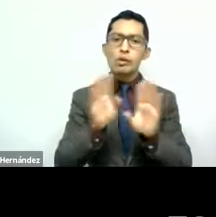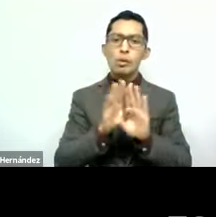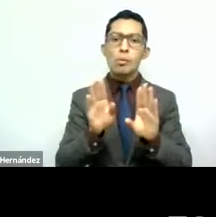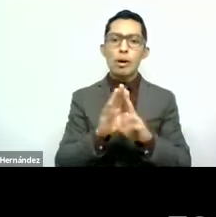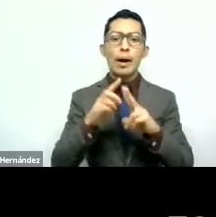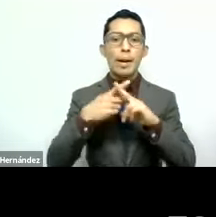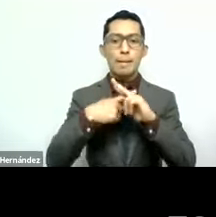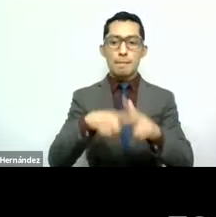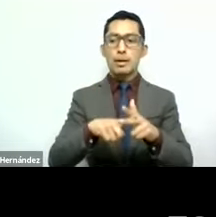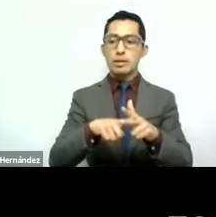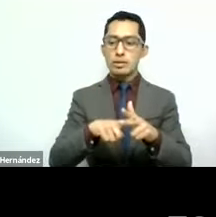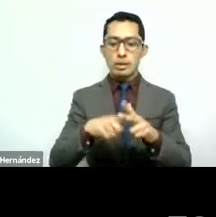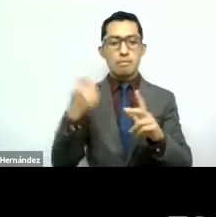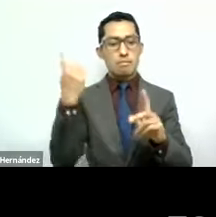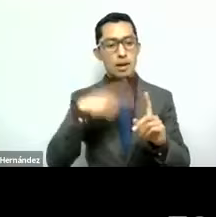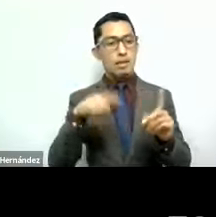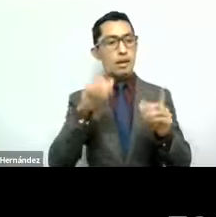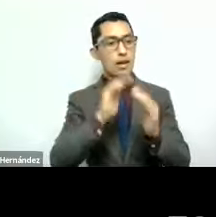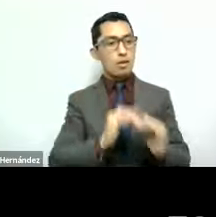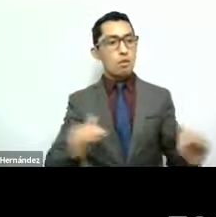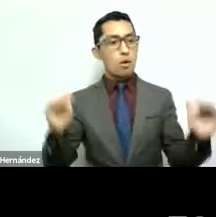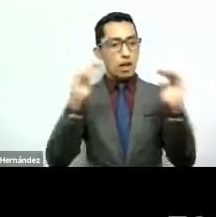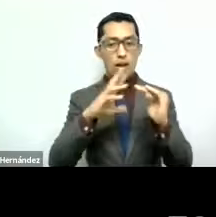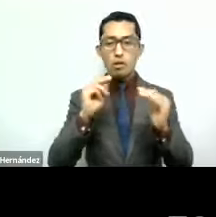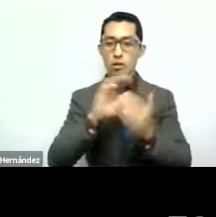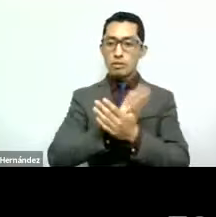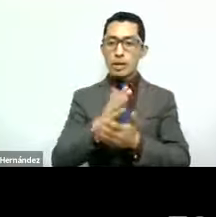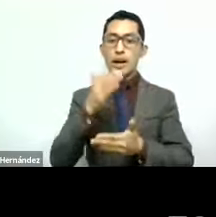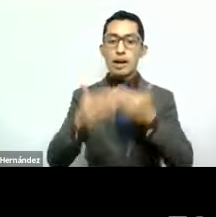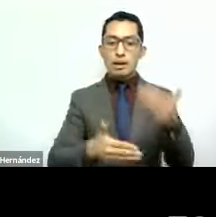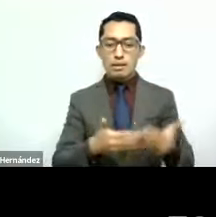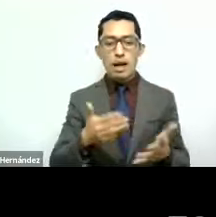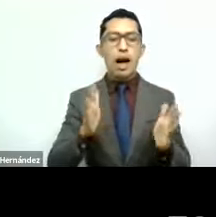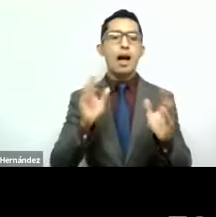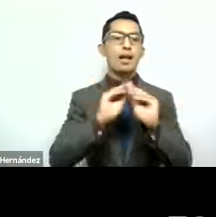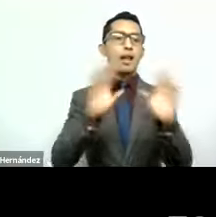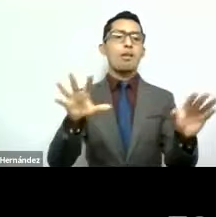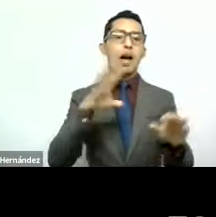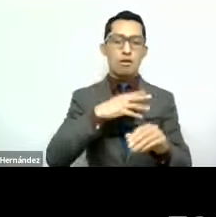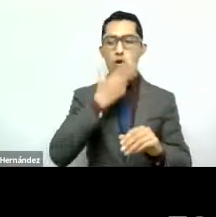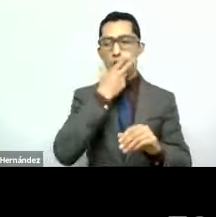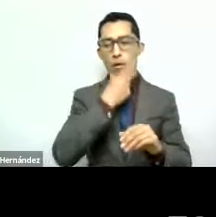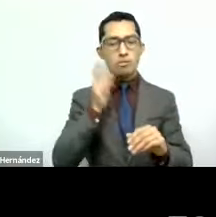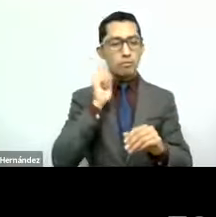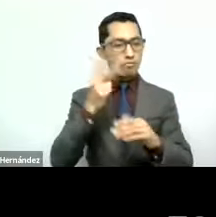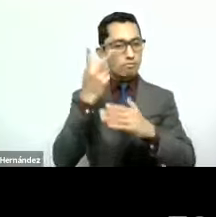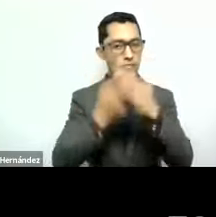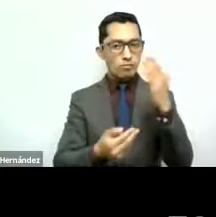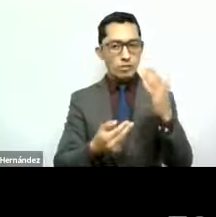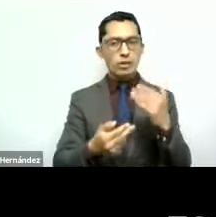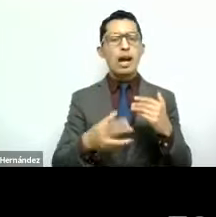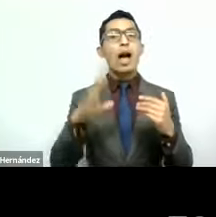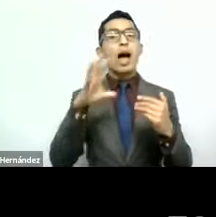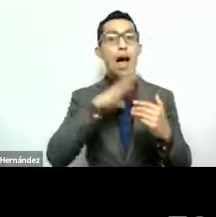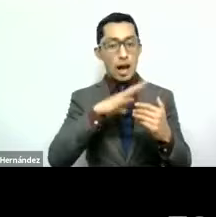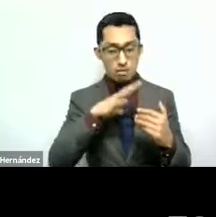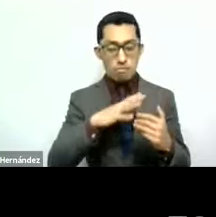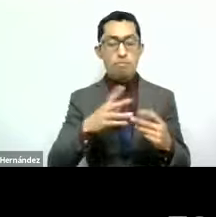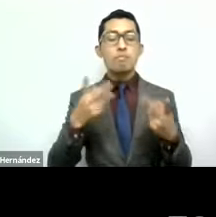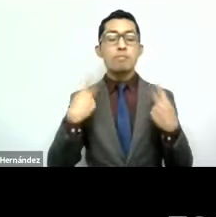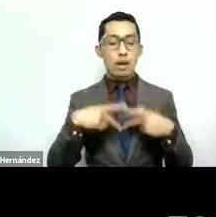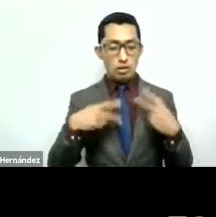principio de igualdad y no discriminación. Estamos reconociendo que hay personas que están en desigualdad